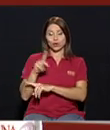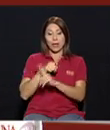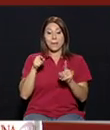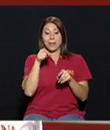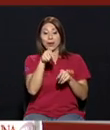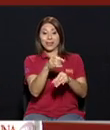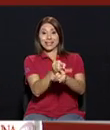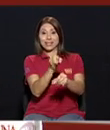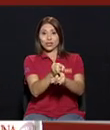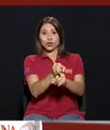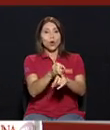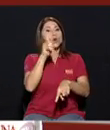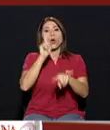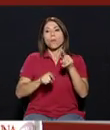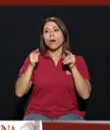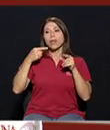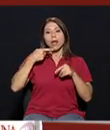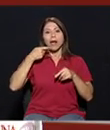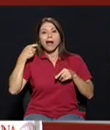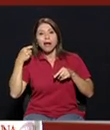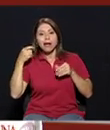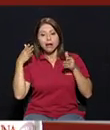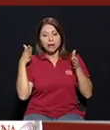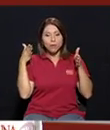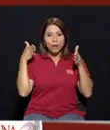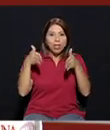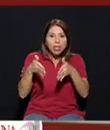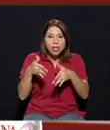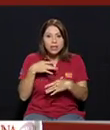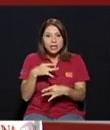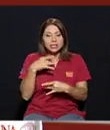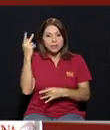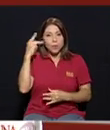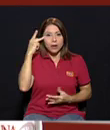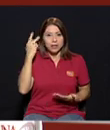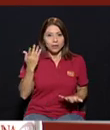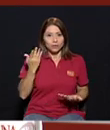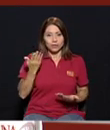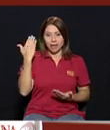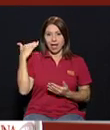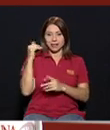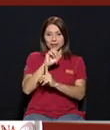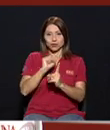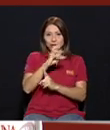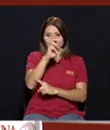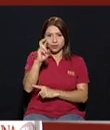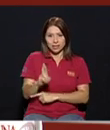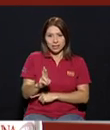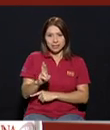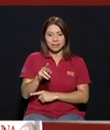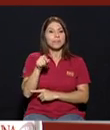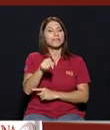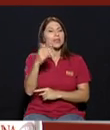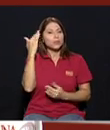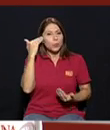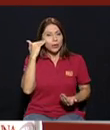de los vaivenes de los intereses políticos en que la sociedad costarricense había entrado. Y esto